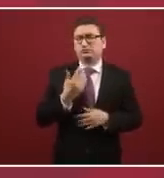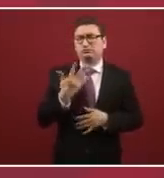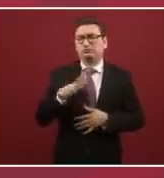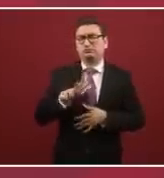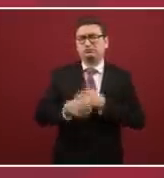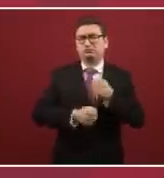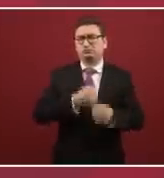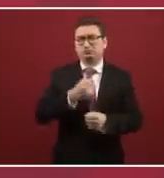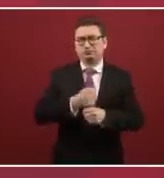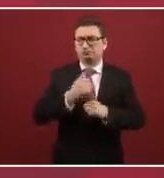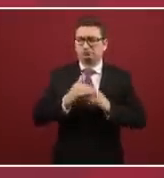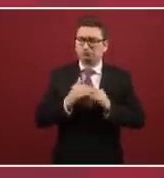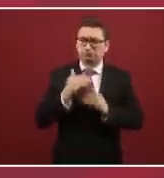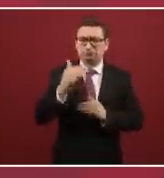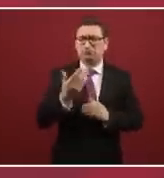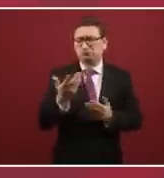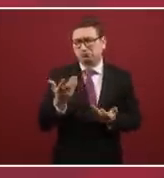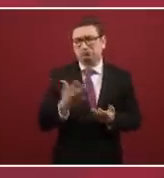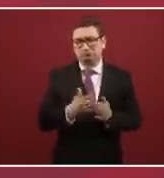se redujo mucho